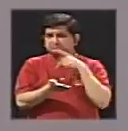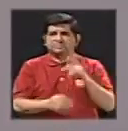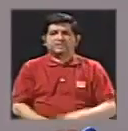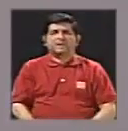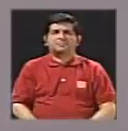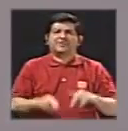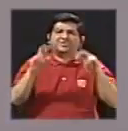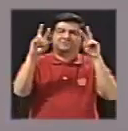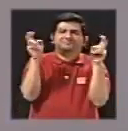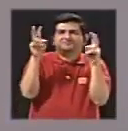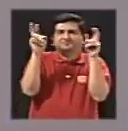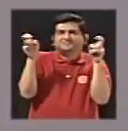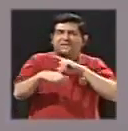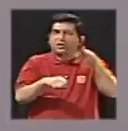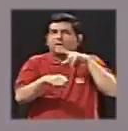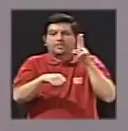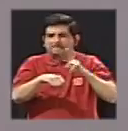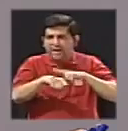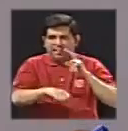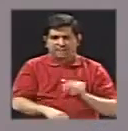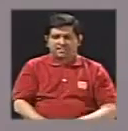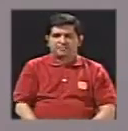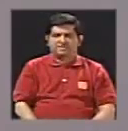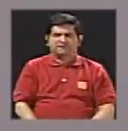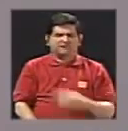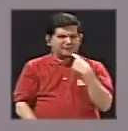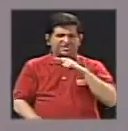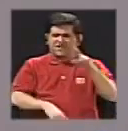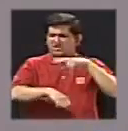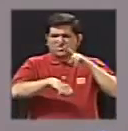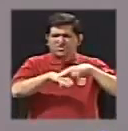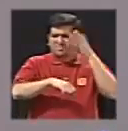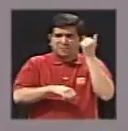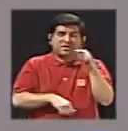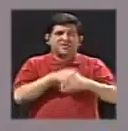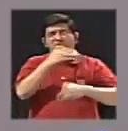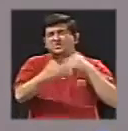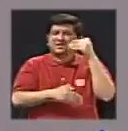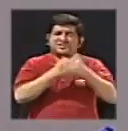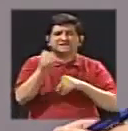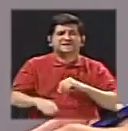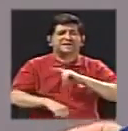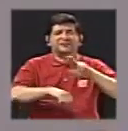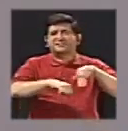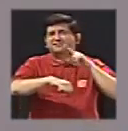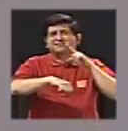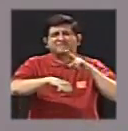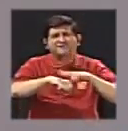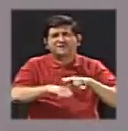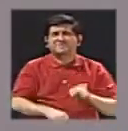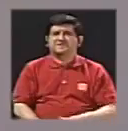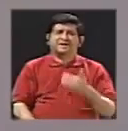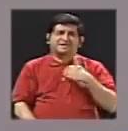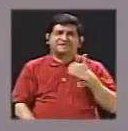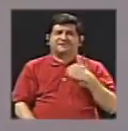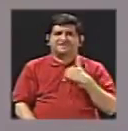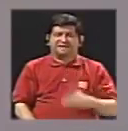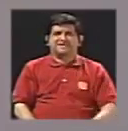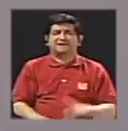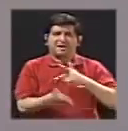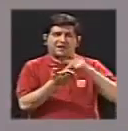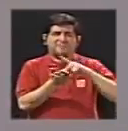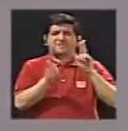entre comillas, lo normal. ¿Por qué lo normal? Porque ese es el comportamiento que en general tiene el